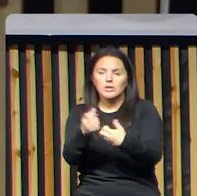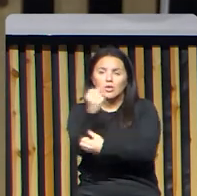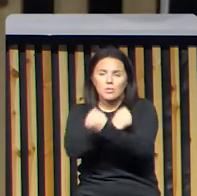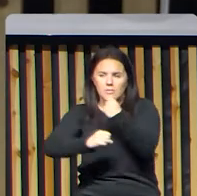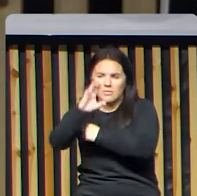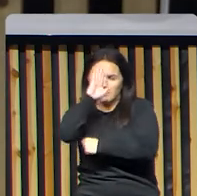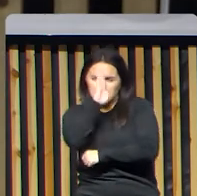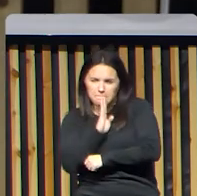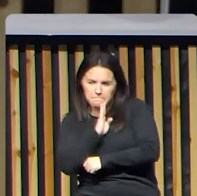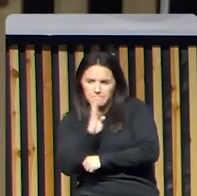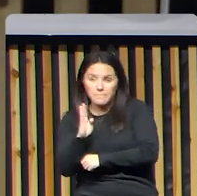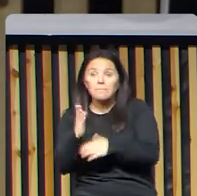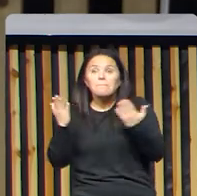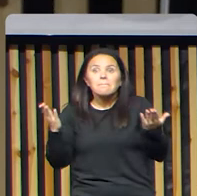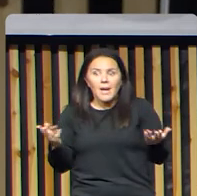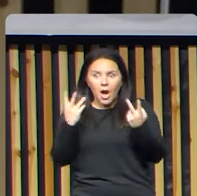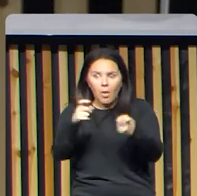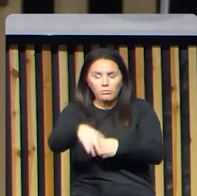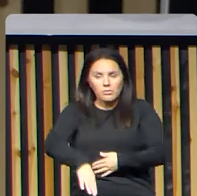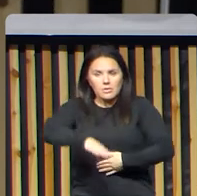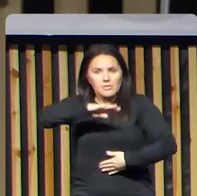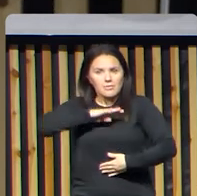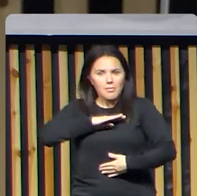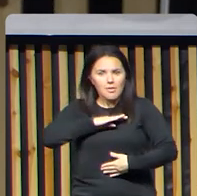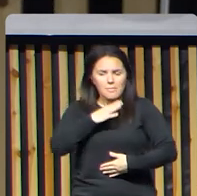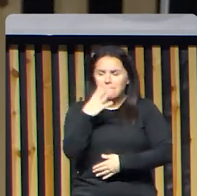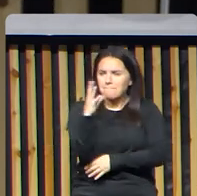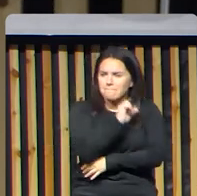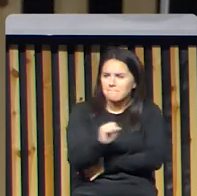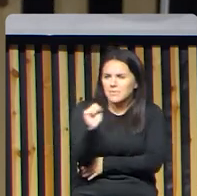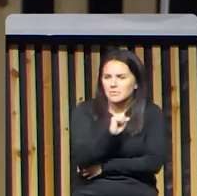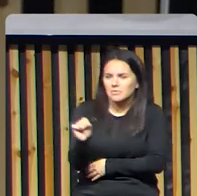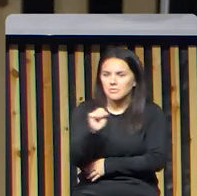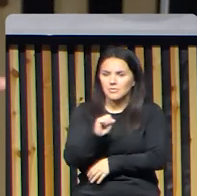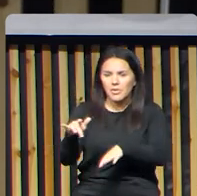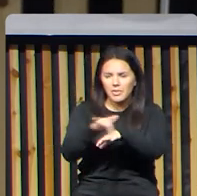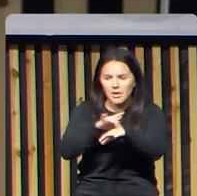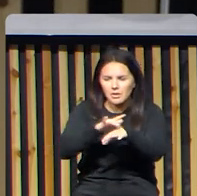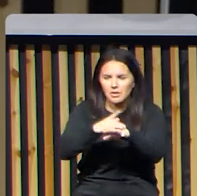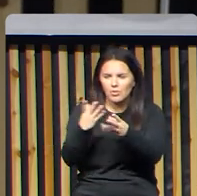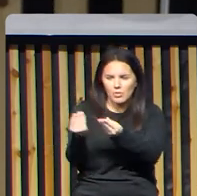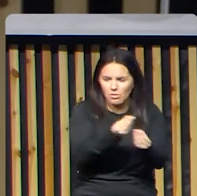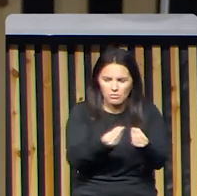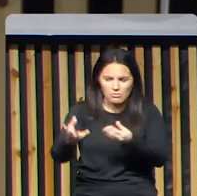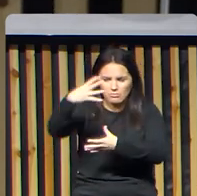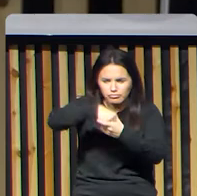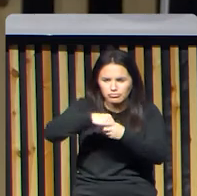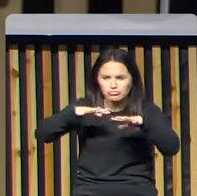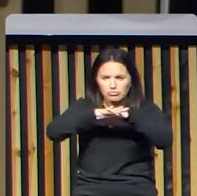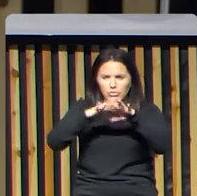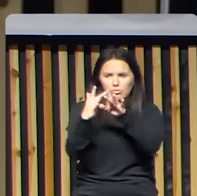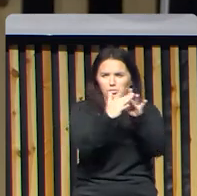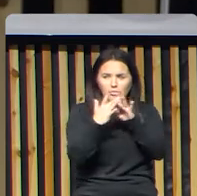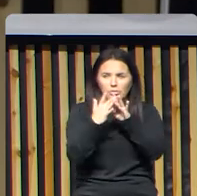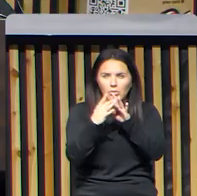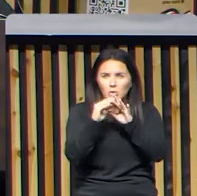y no obstante a pesar de esa capacidad extraordinaria de digitalización la capacidad de